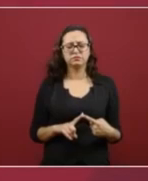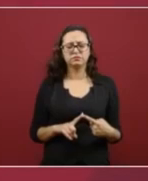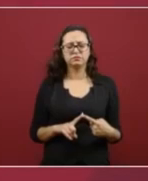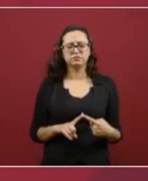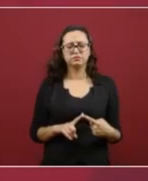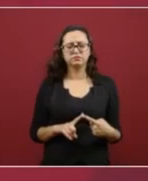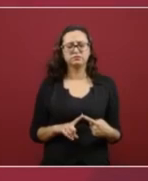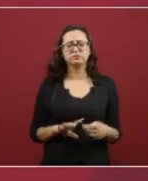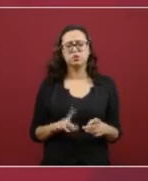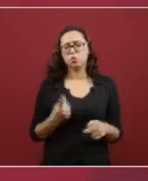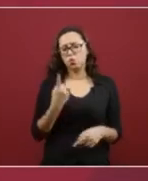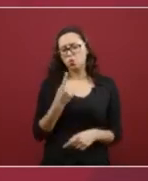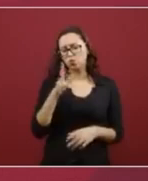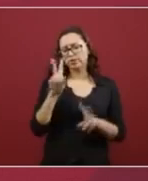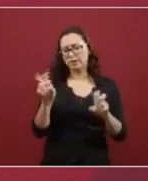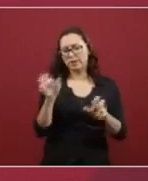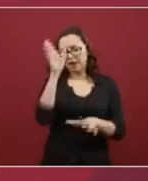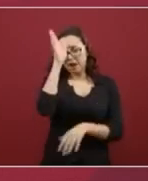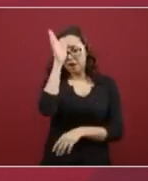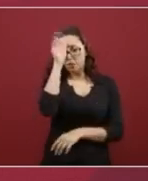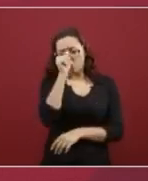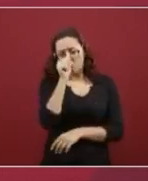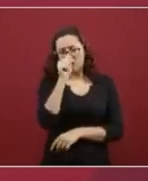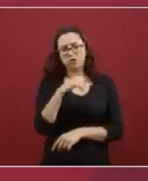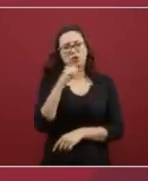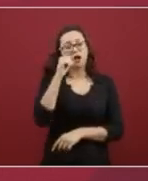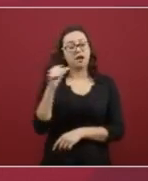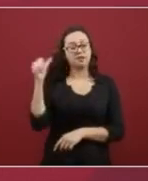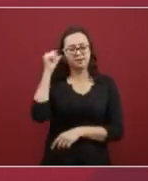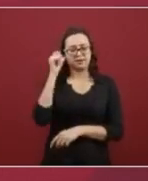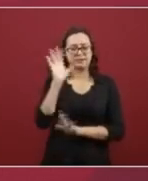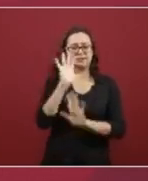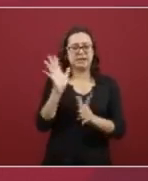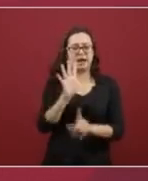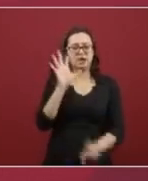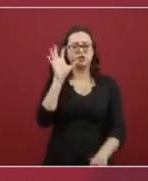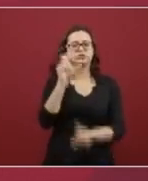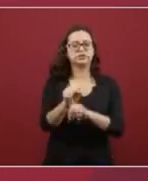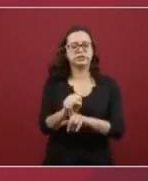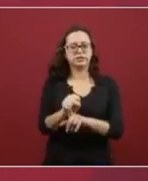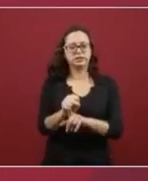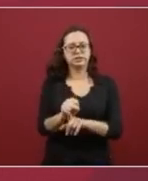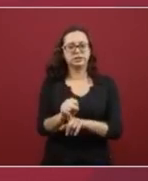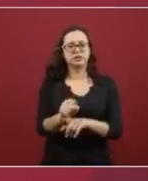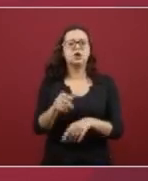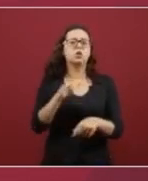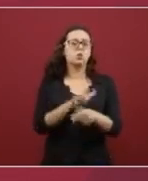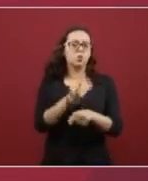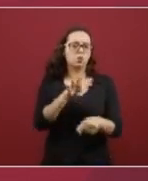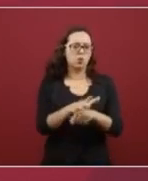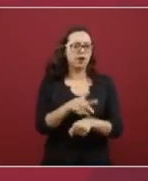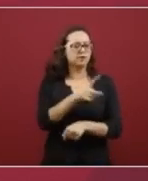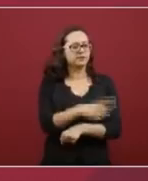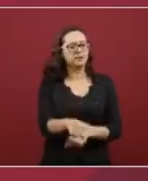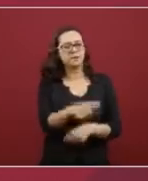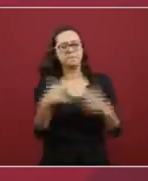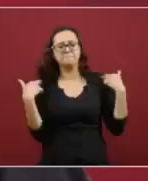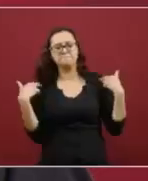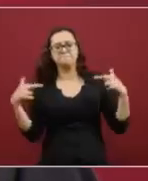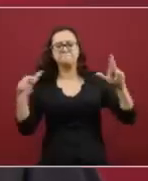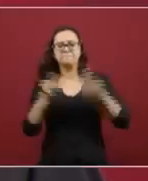que se logró el día de ayer con los maestros que estaban